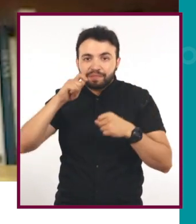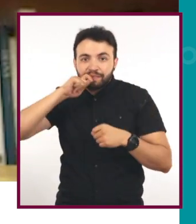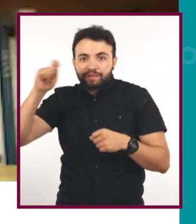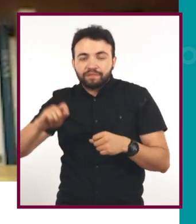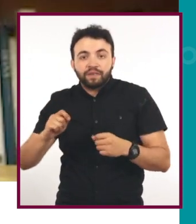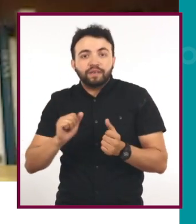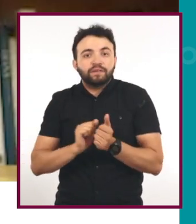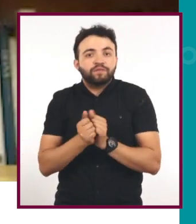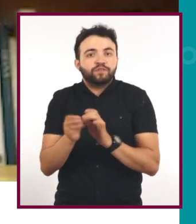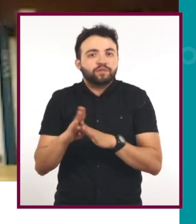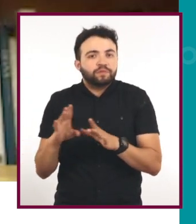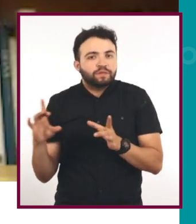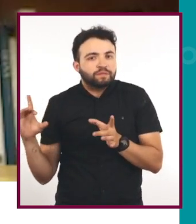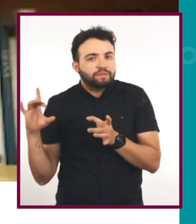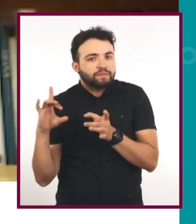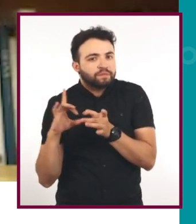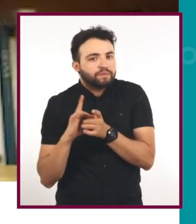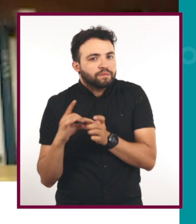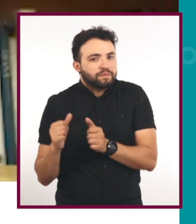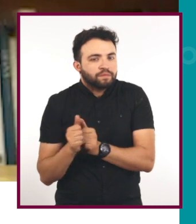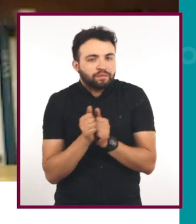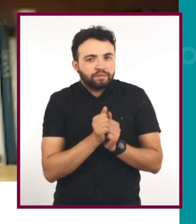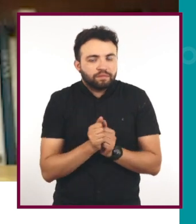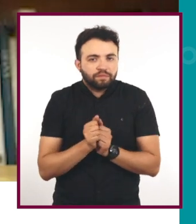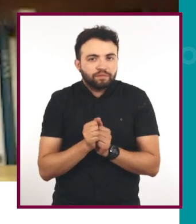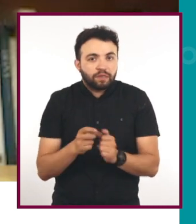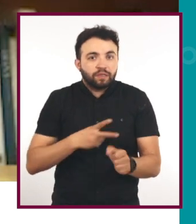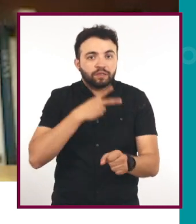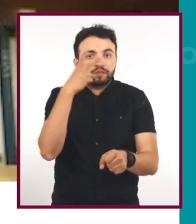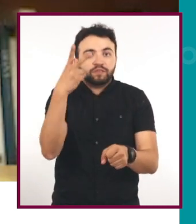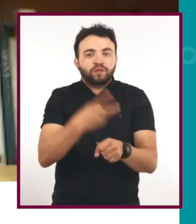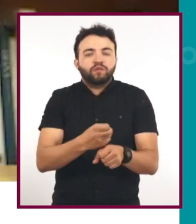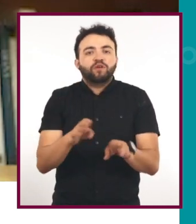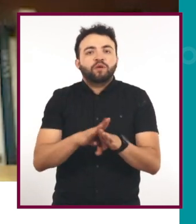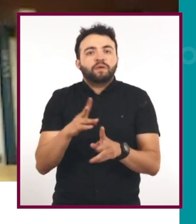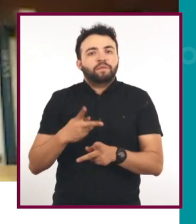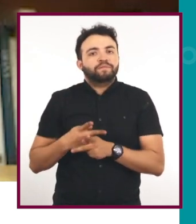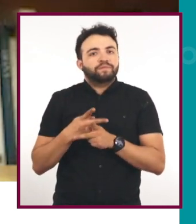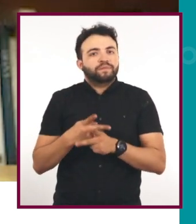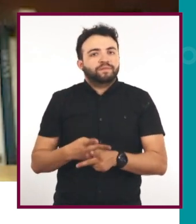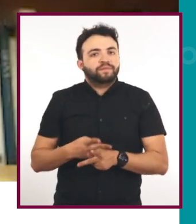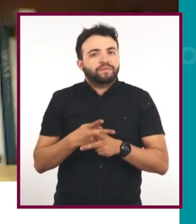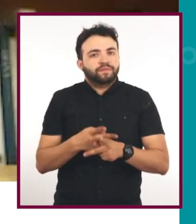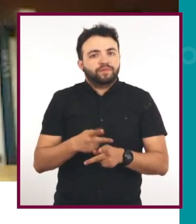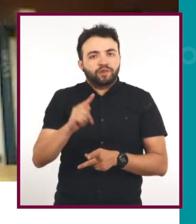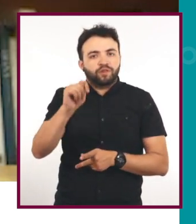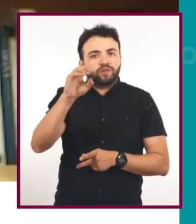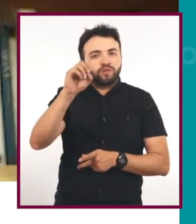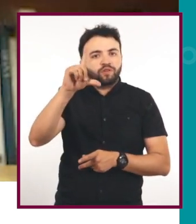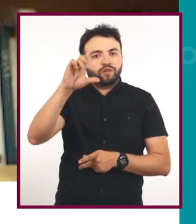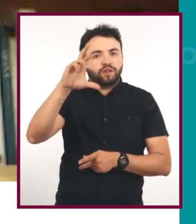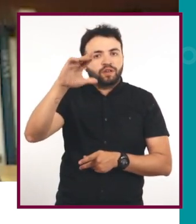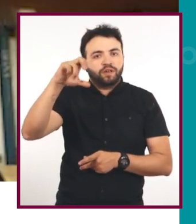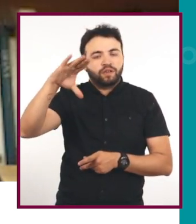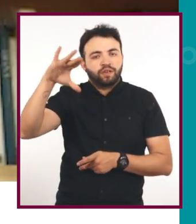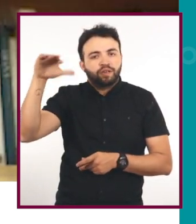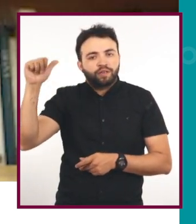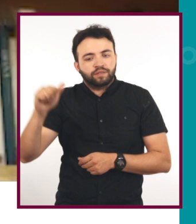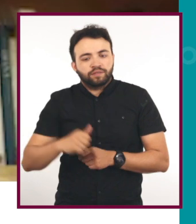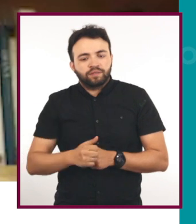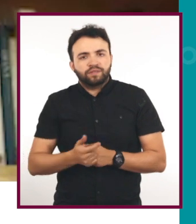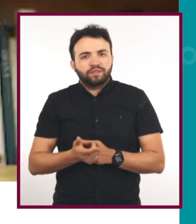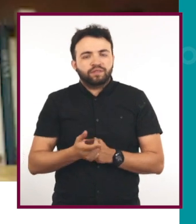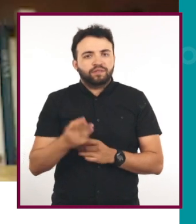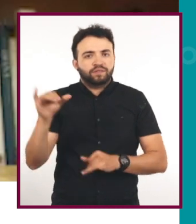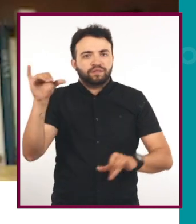lazos estrechos. El siguiente, la tolerancia, desde luego. Hay un ingrediente que es doloroso, que son las lágrimas,